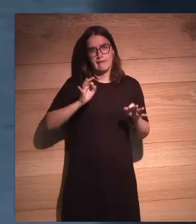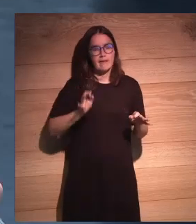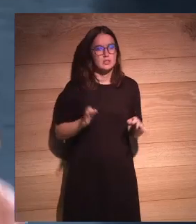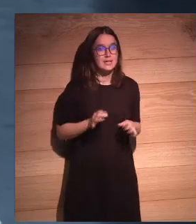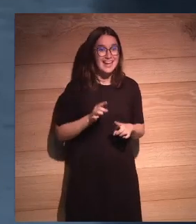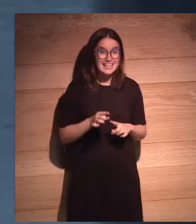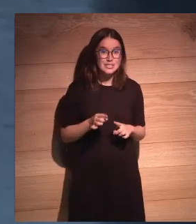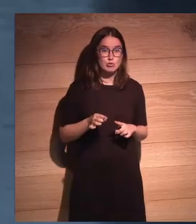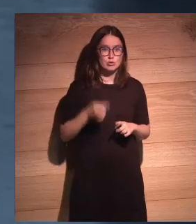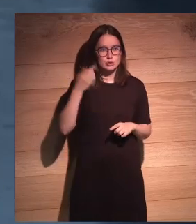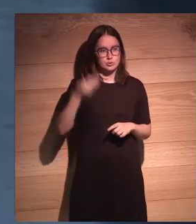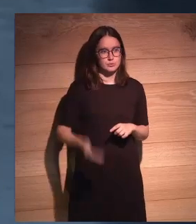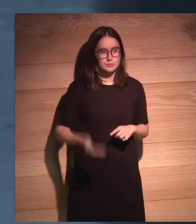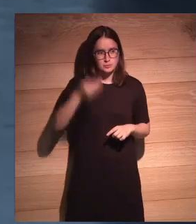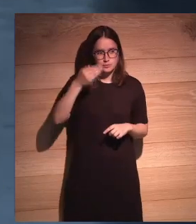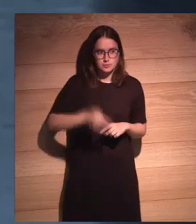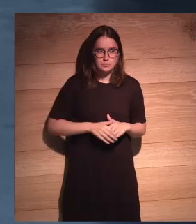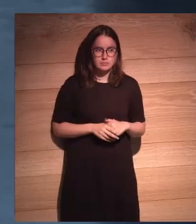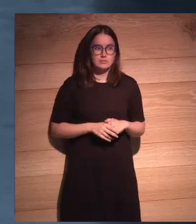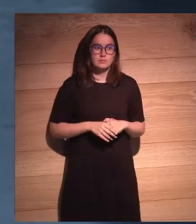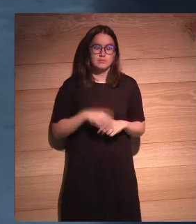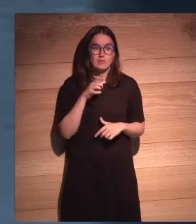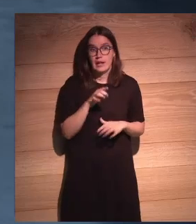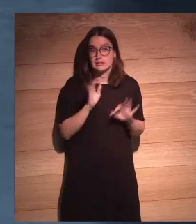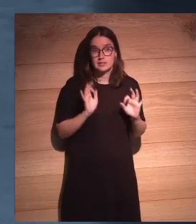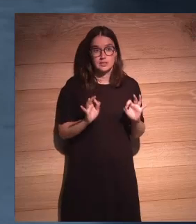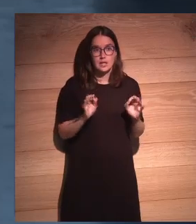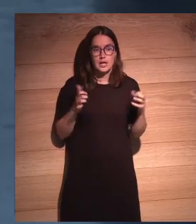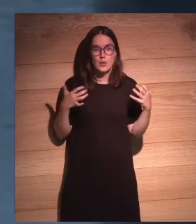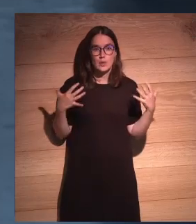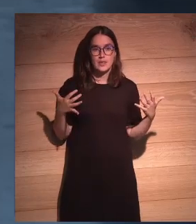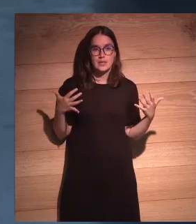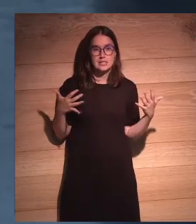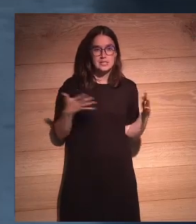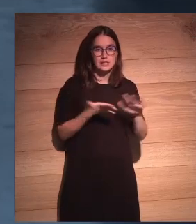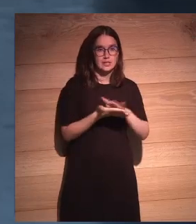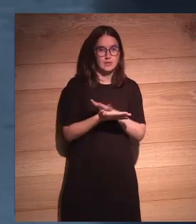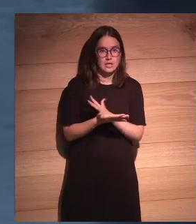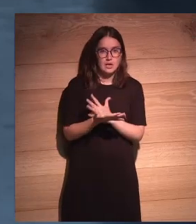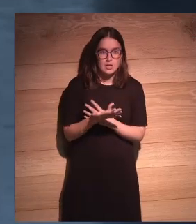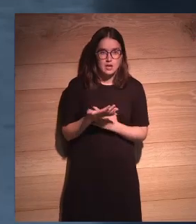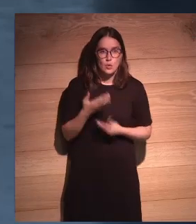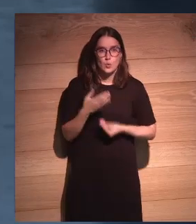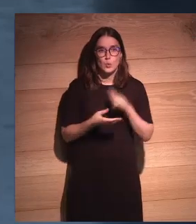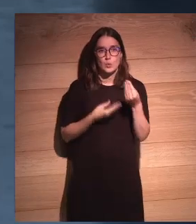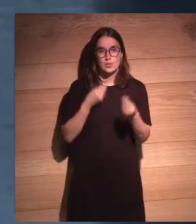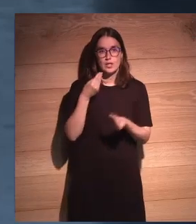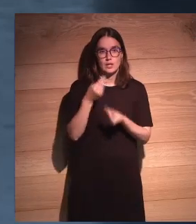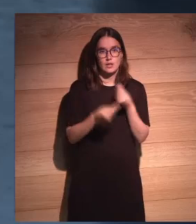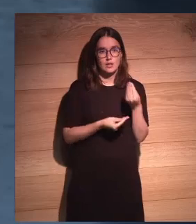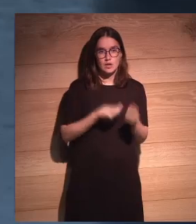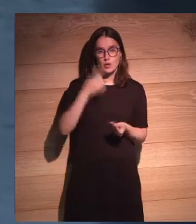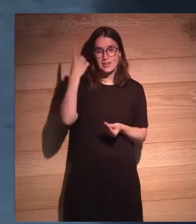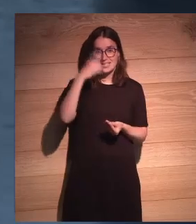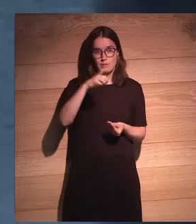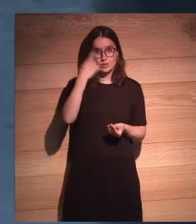tal, pues eso es lo que es importante. Y ahí estamos. Por tanto, se trata de utilizar lo que